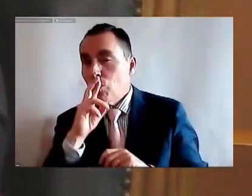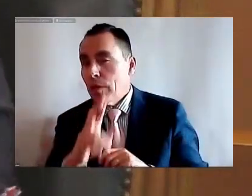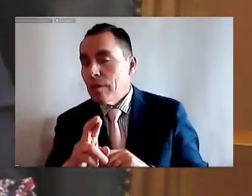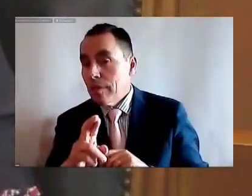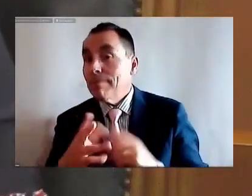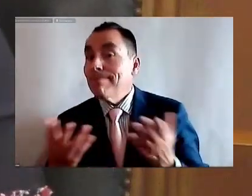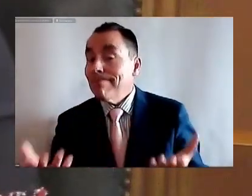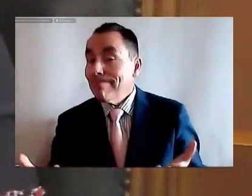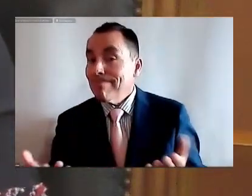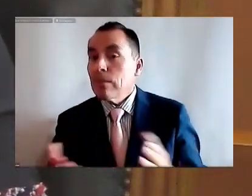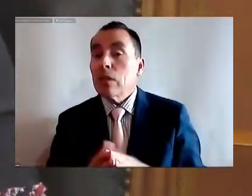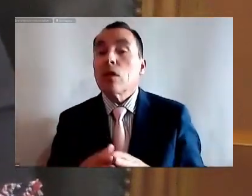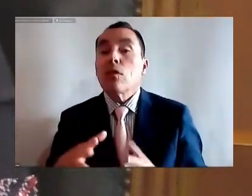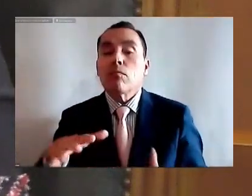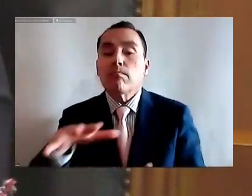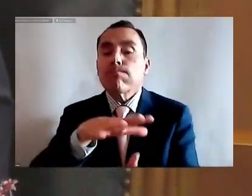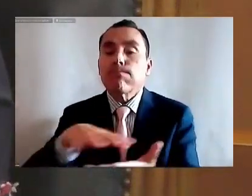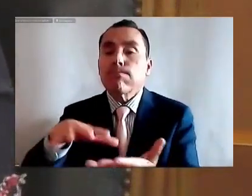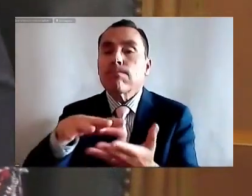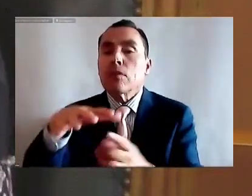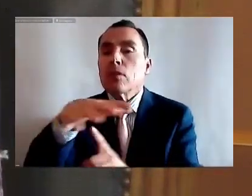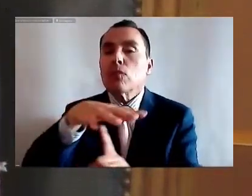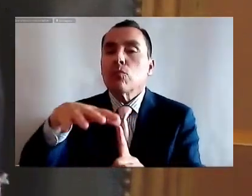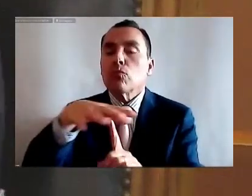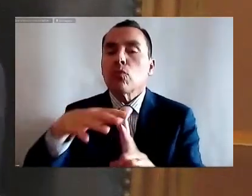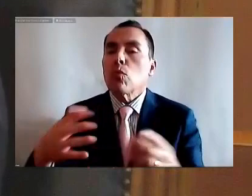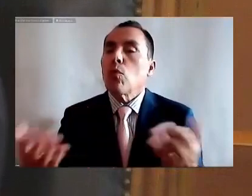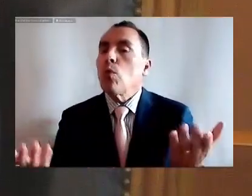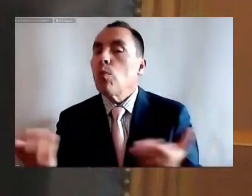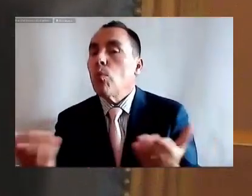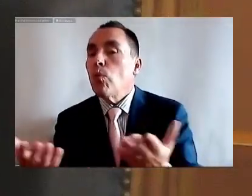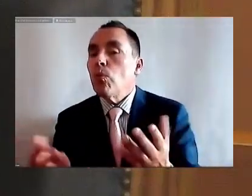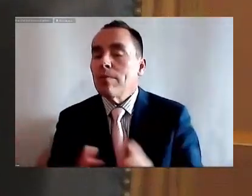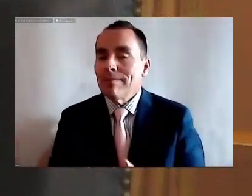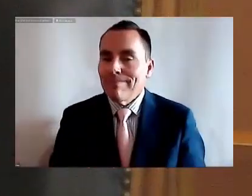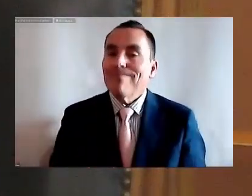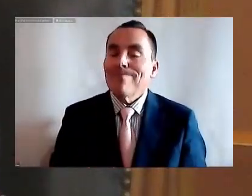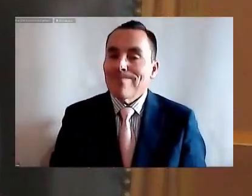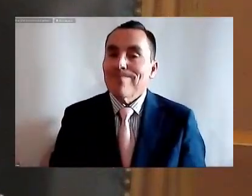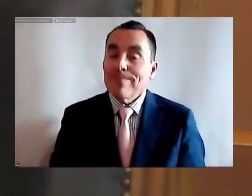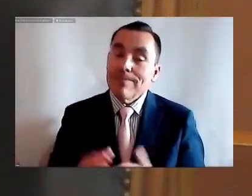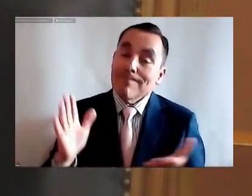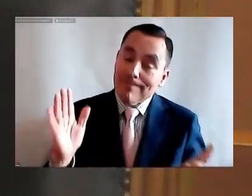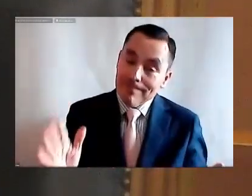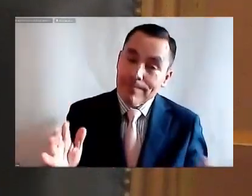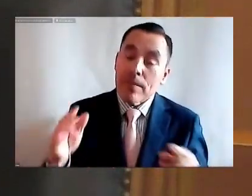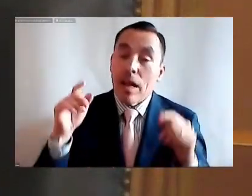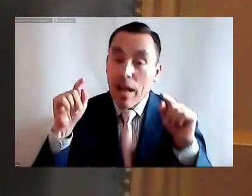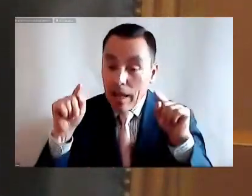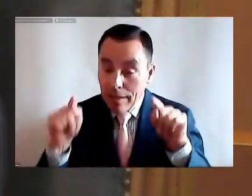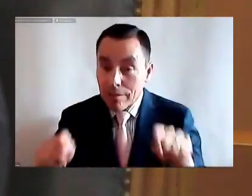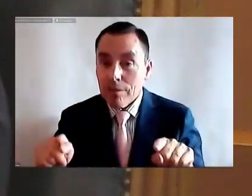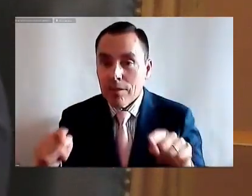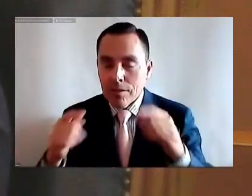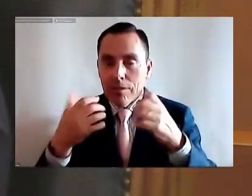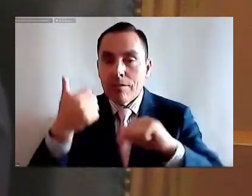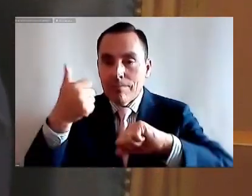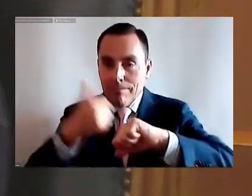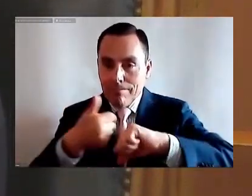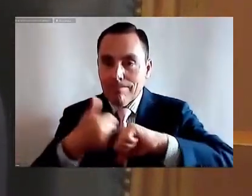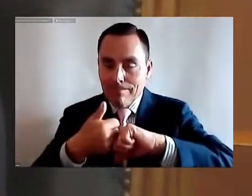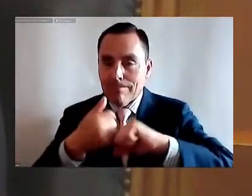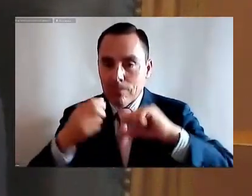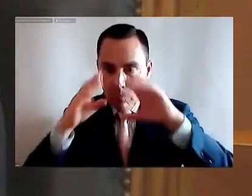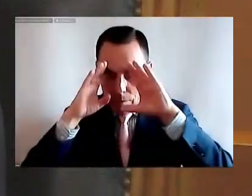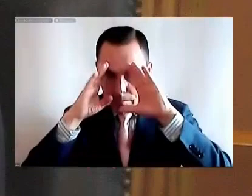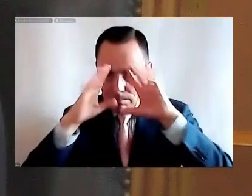del caso. Pero claro, sí, ahí yo creo que se abre obviamente la perspectiva de género en distintas dimensiones